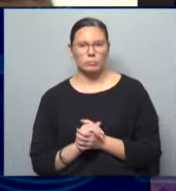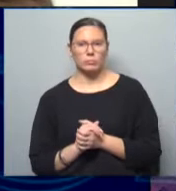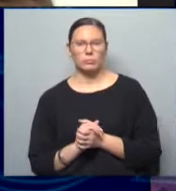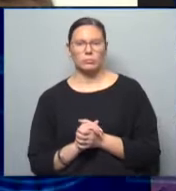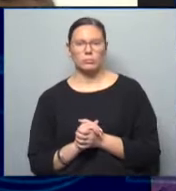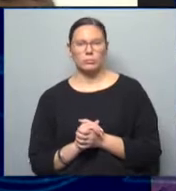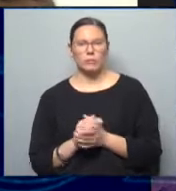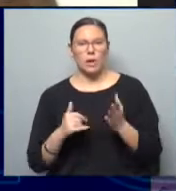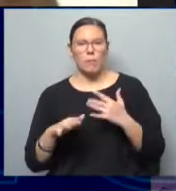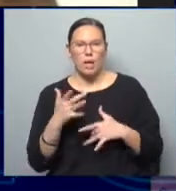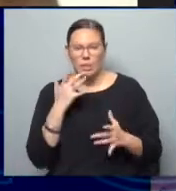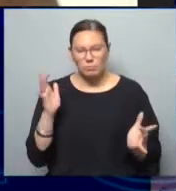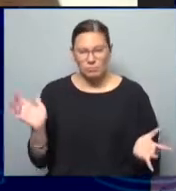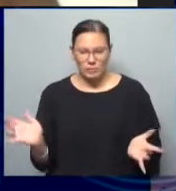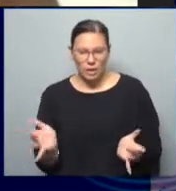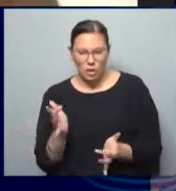más erótico.